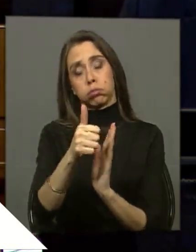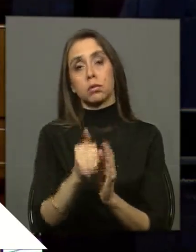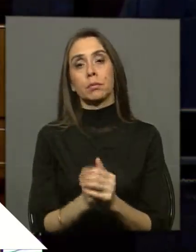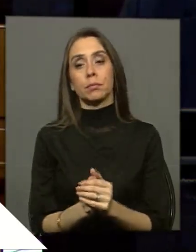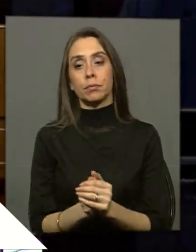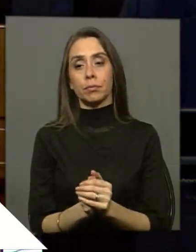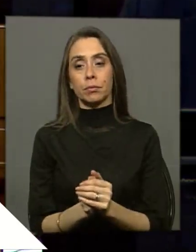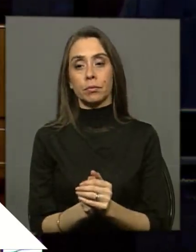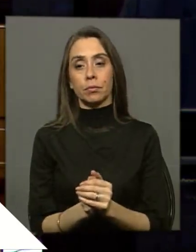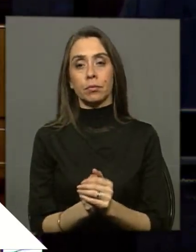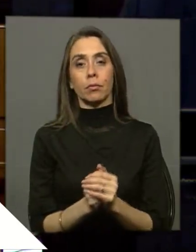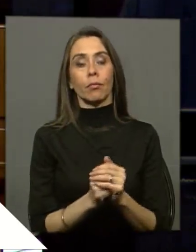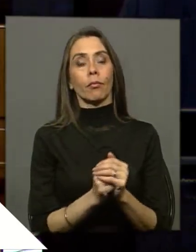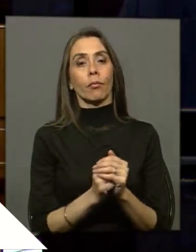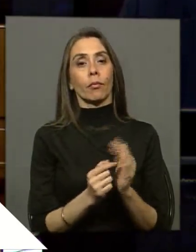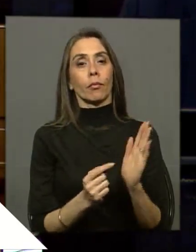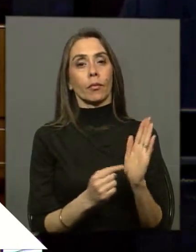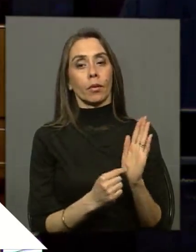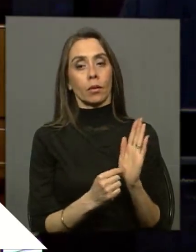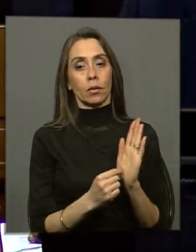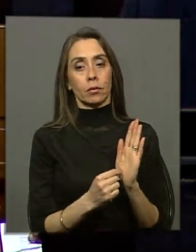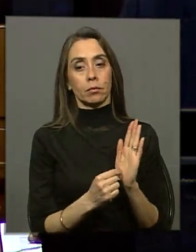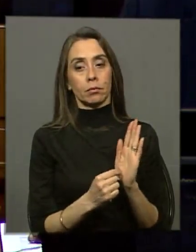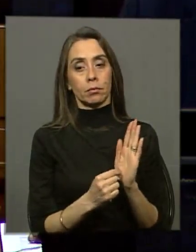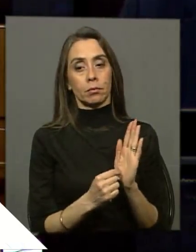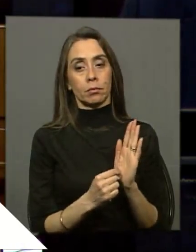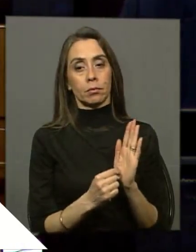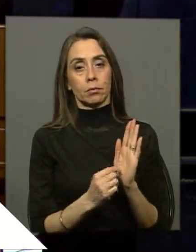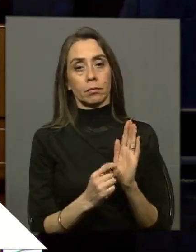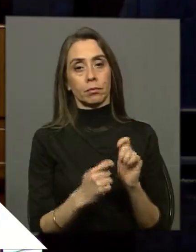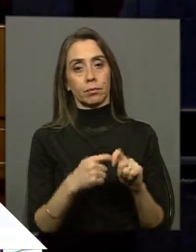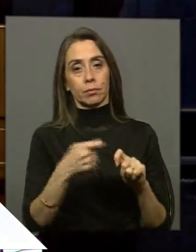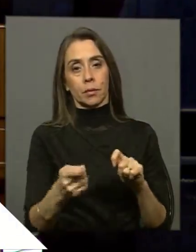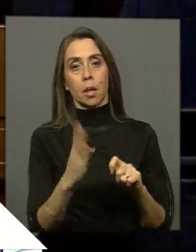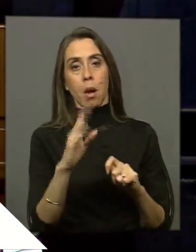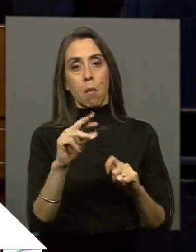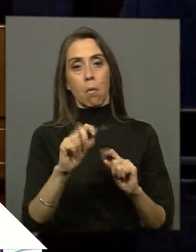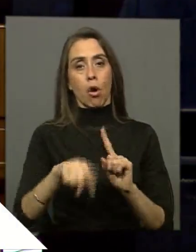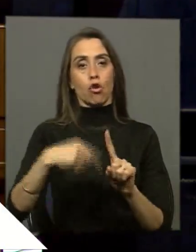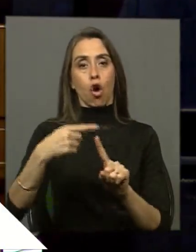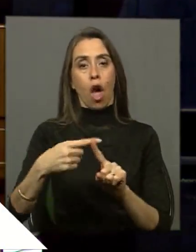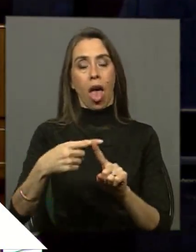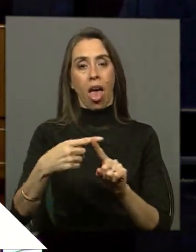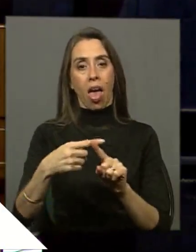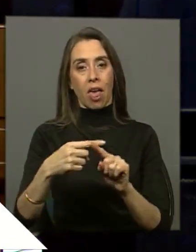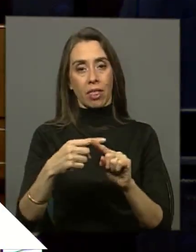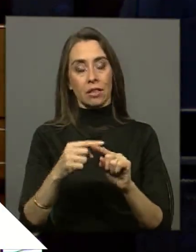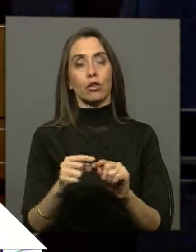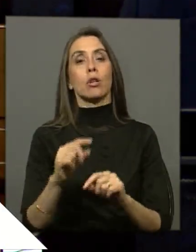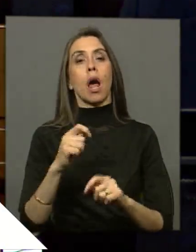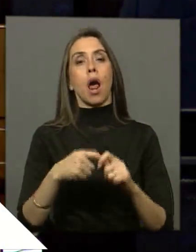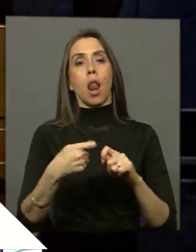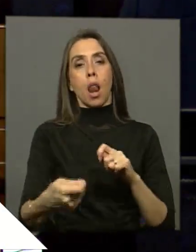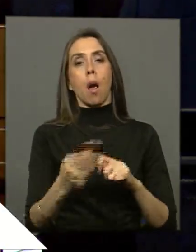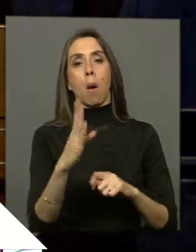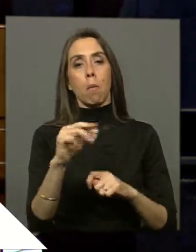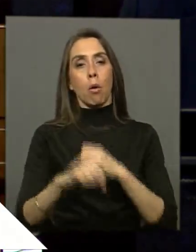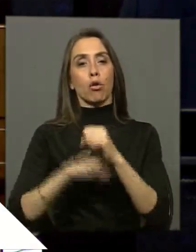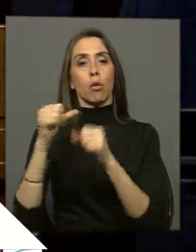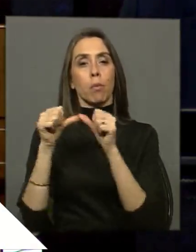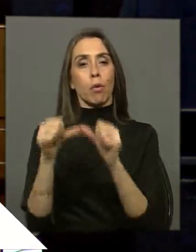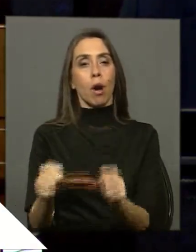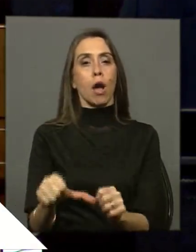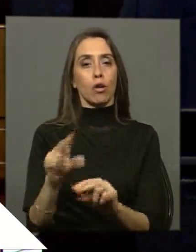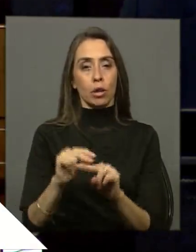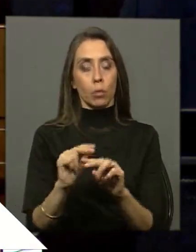Estas bonificaciones que se establecen, la bonificación adicional, la bonificación por antigüedad, y este bono por